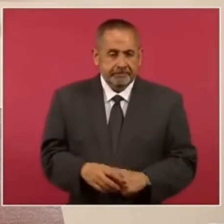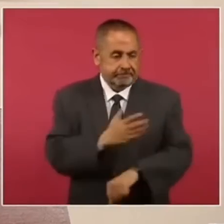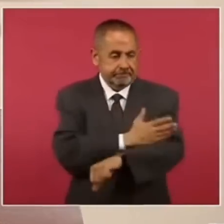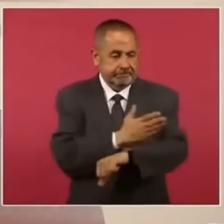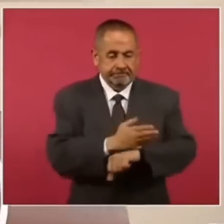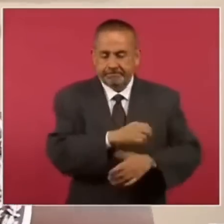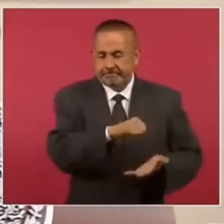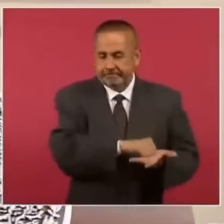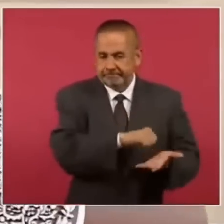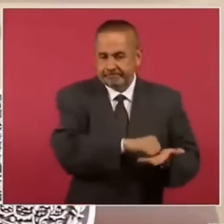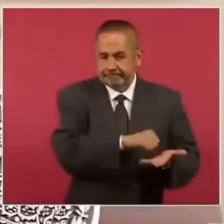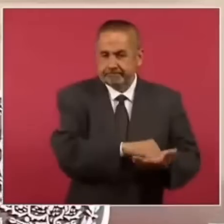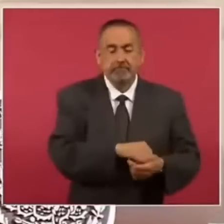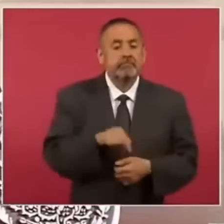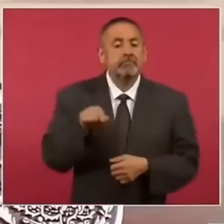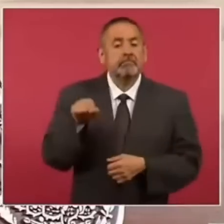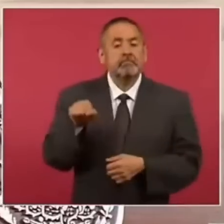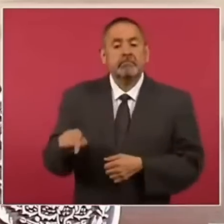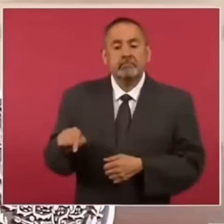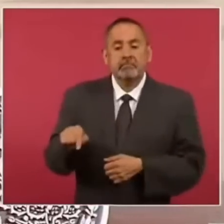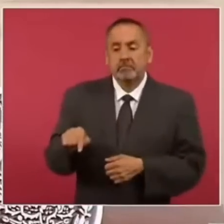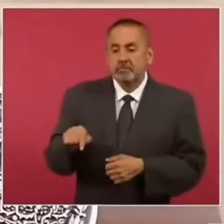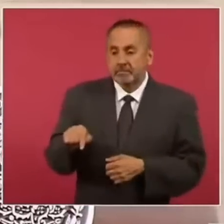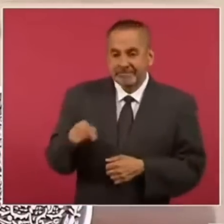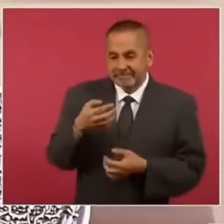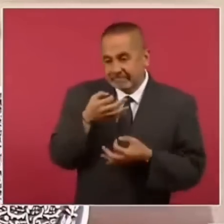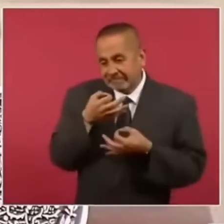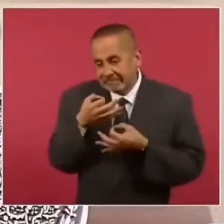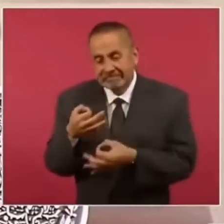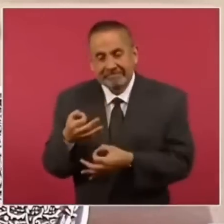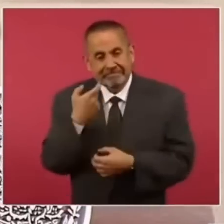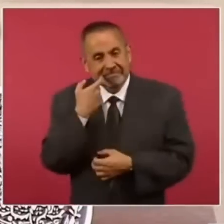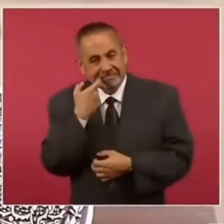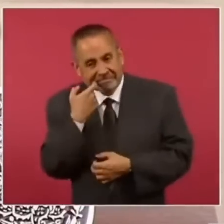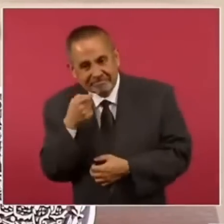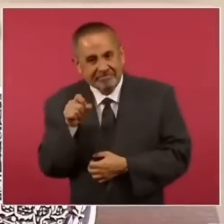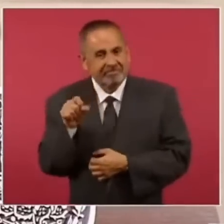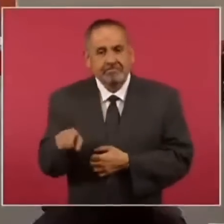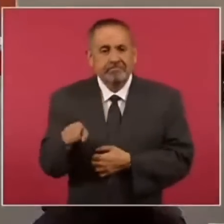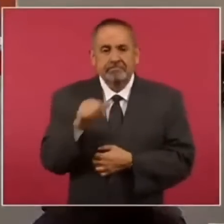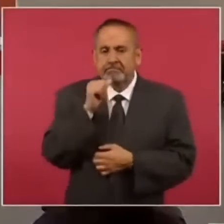toco madera, no está tan